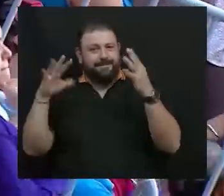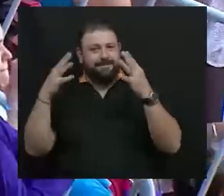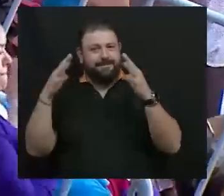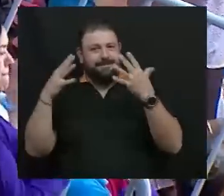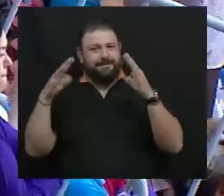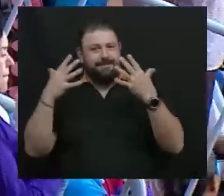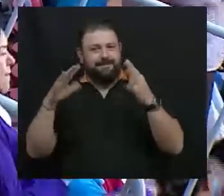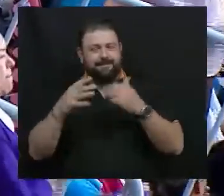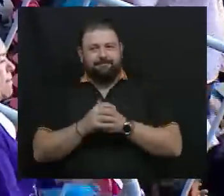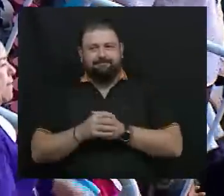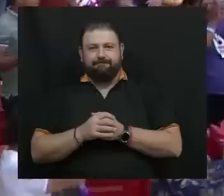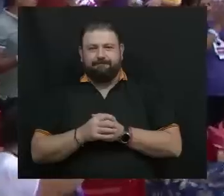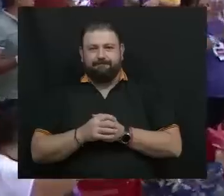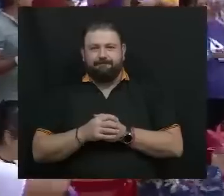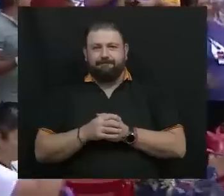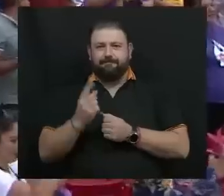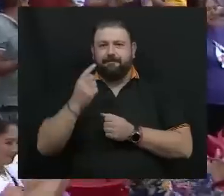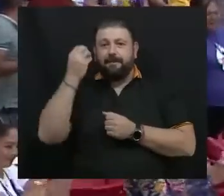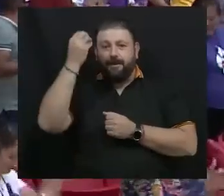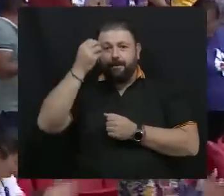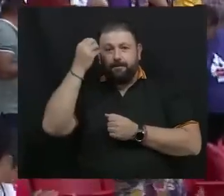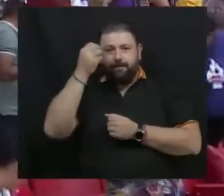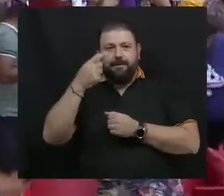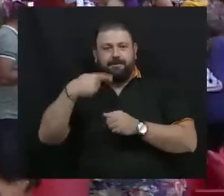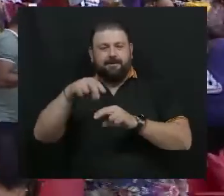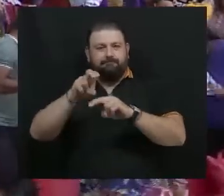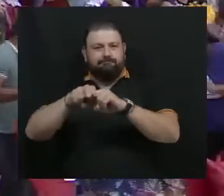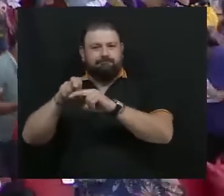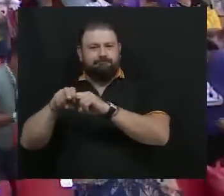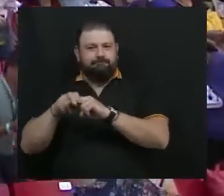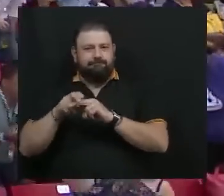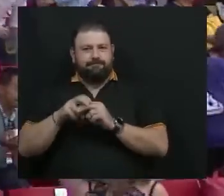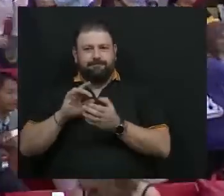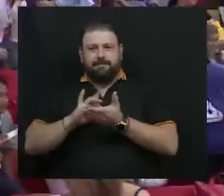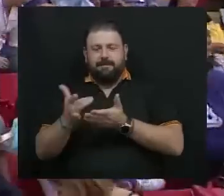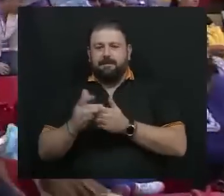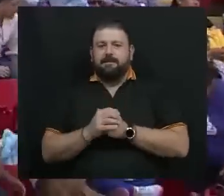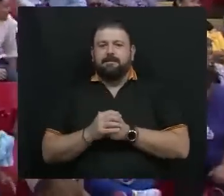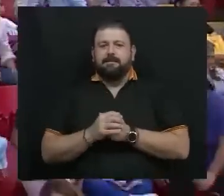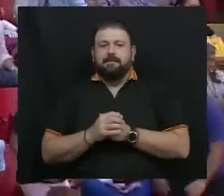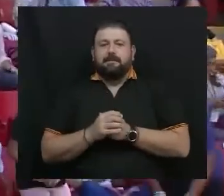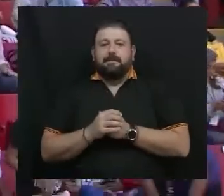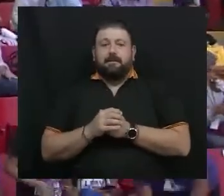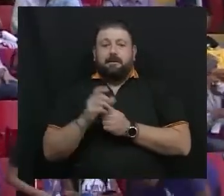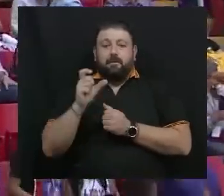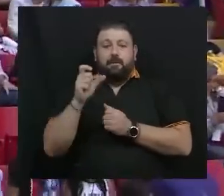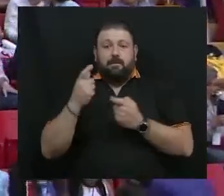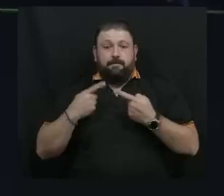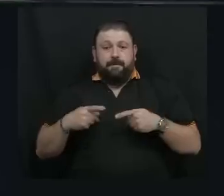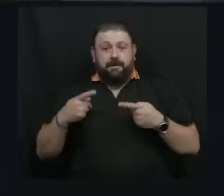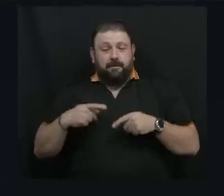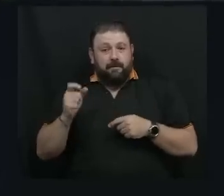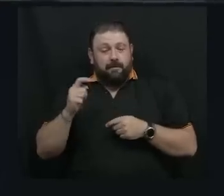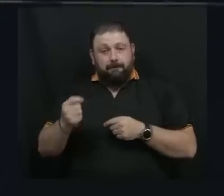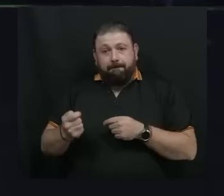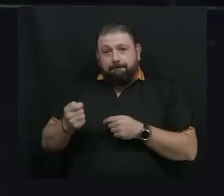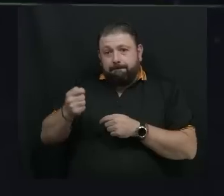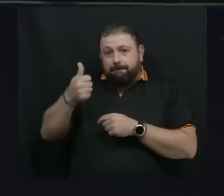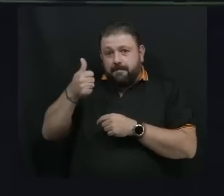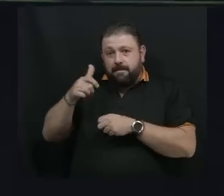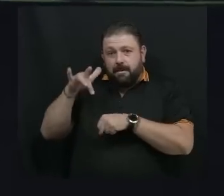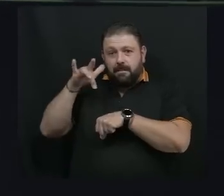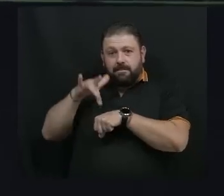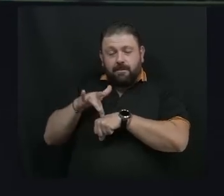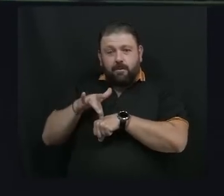¿Qué opinas tú, Nina? No. Ya se pueden sentar, gracias. Y los que van por primera vez, no se imaginan todo lo que